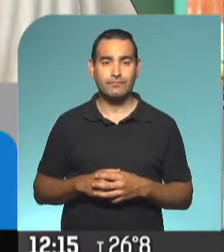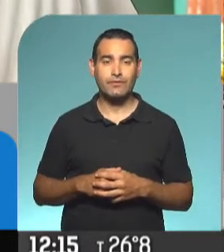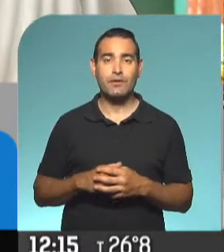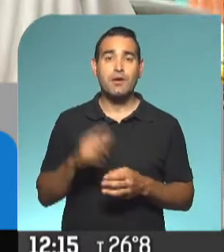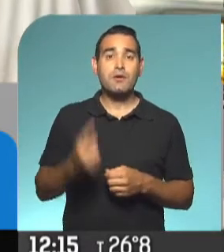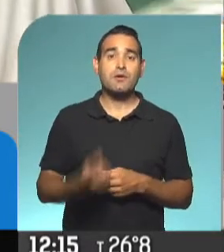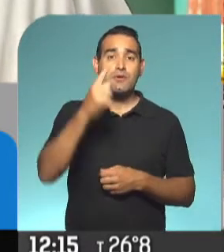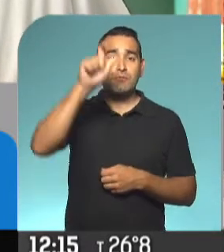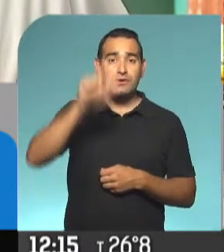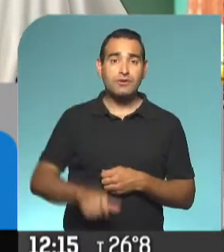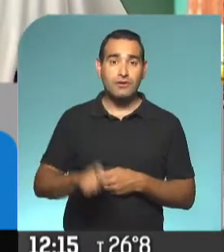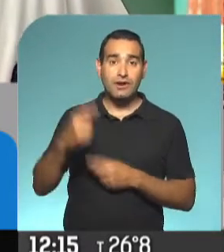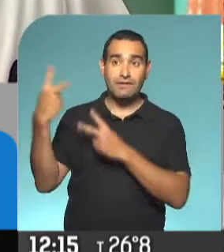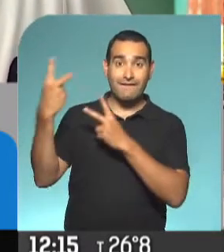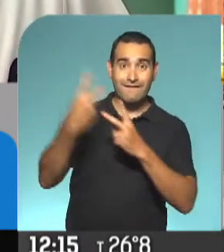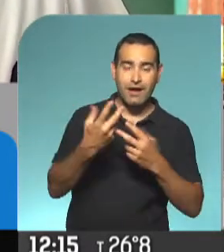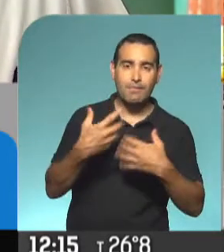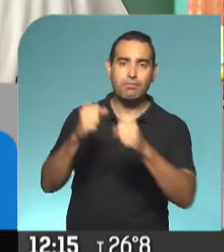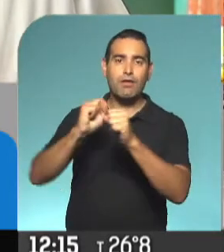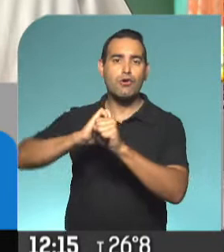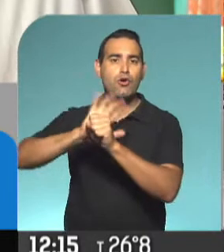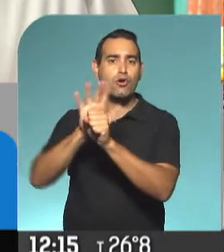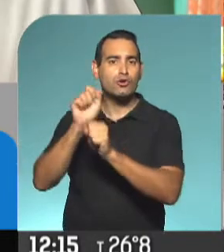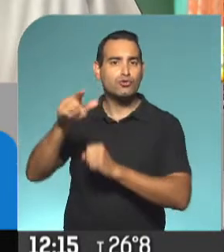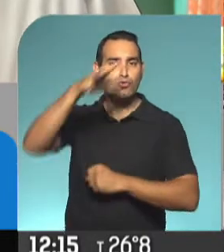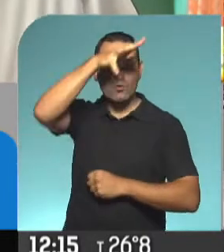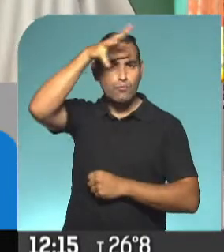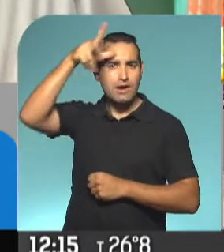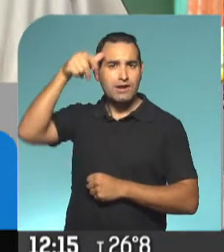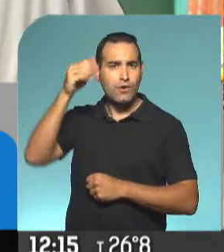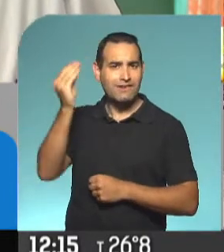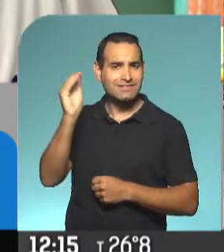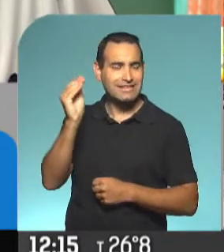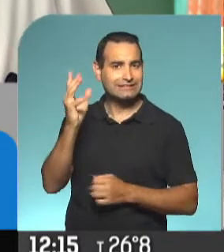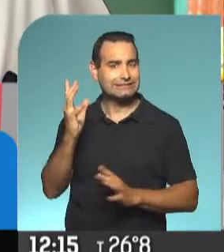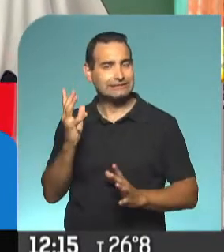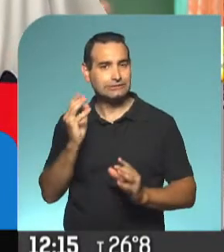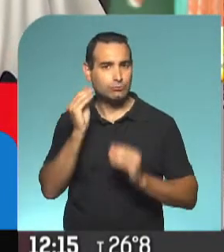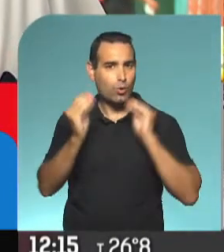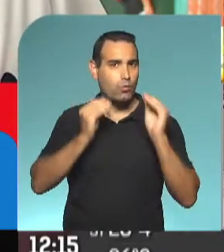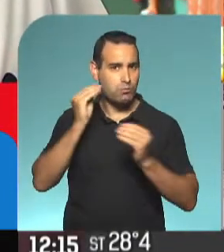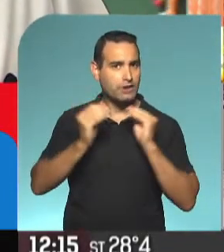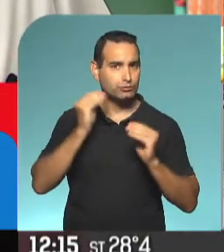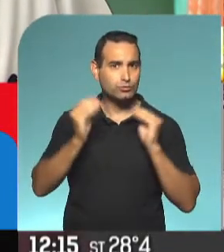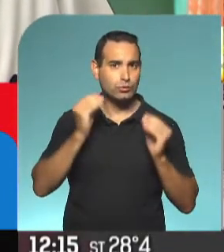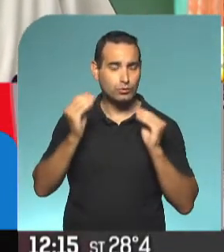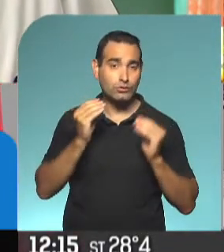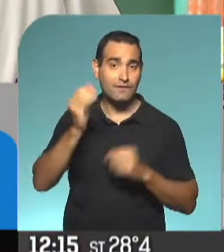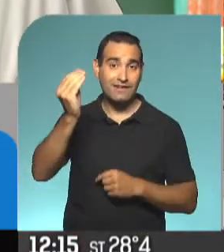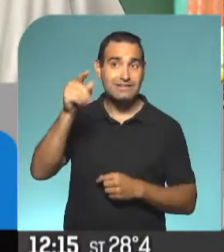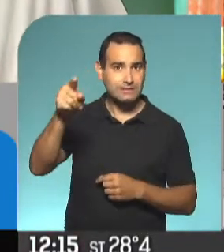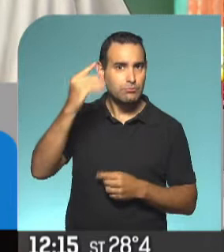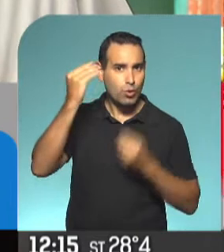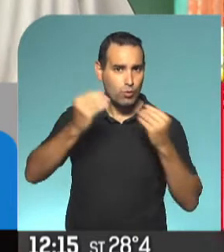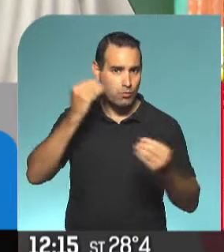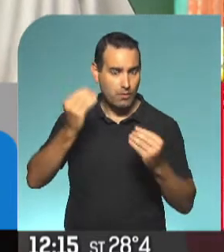viajero con la cepa de Manaos en la República Argentina. Y hay preocupación, muchísima preocupación en Brasil con este